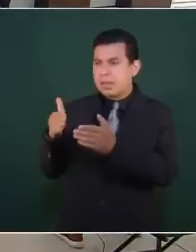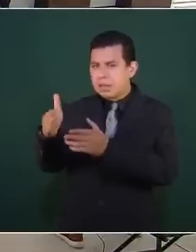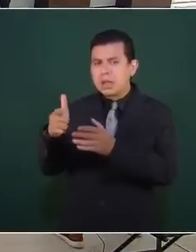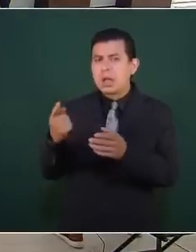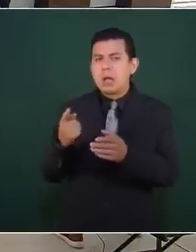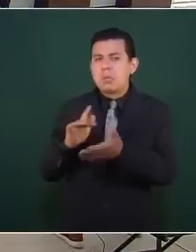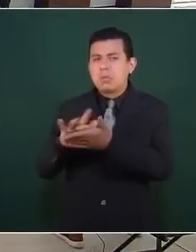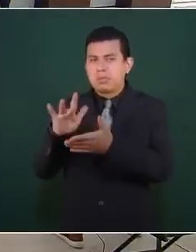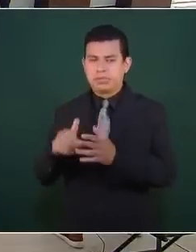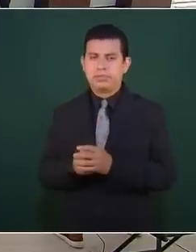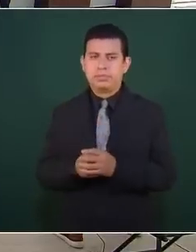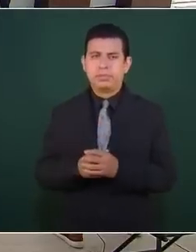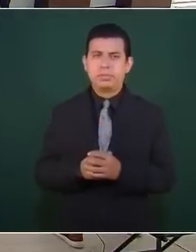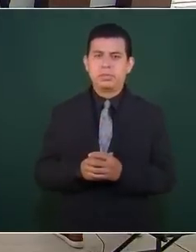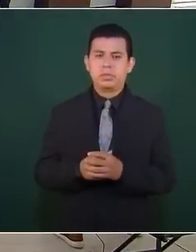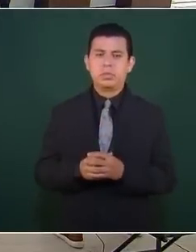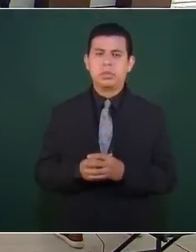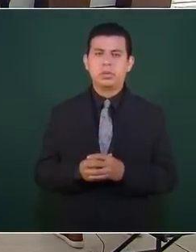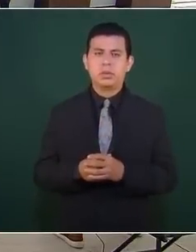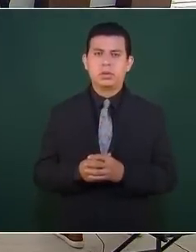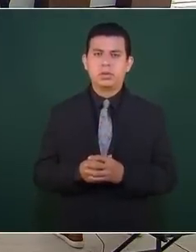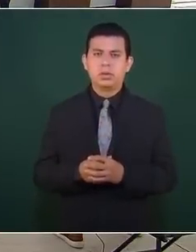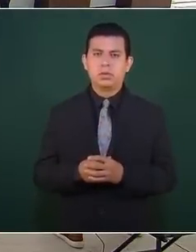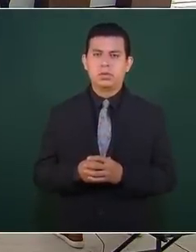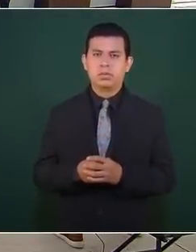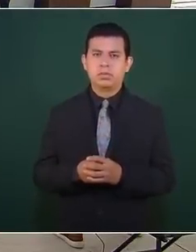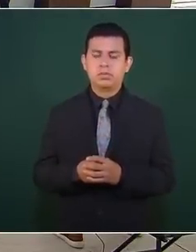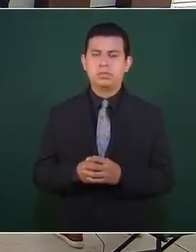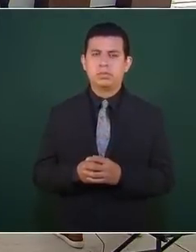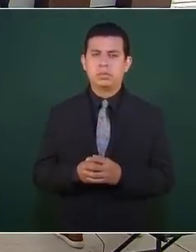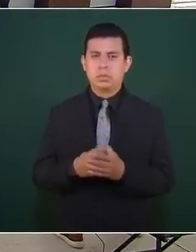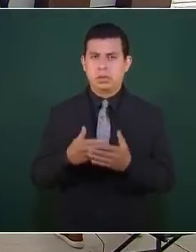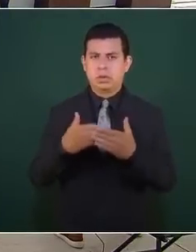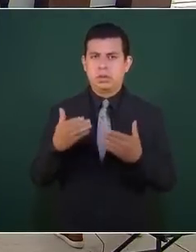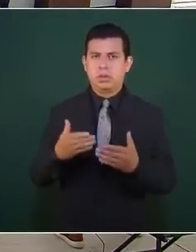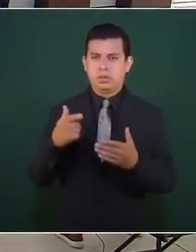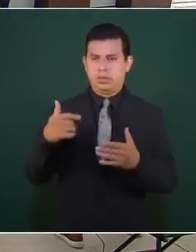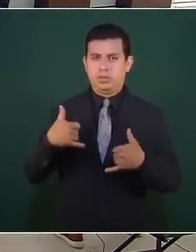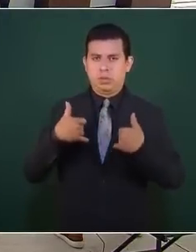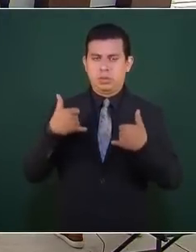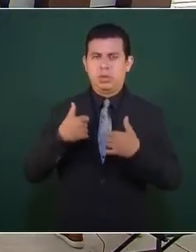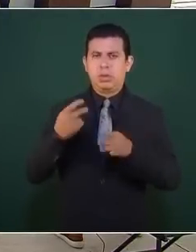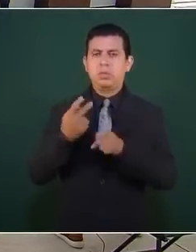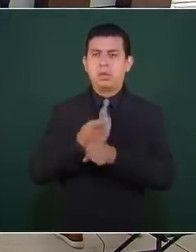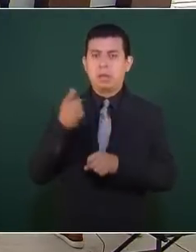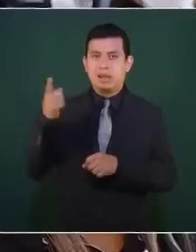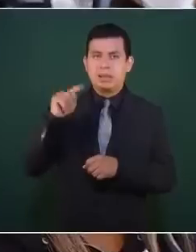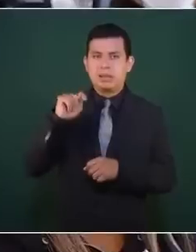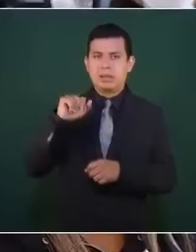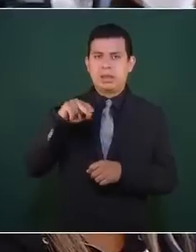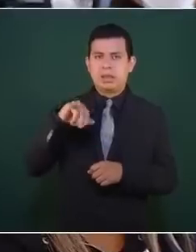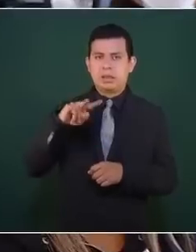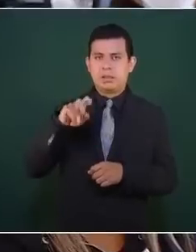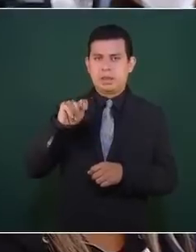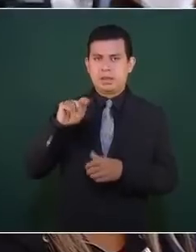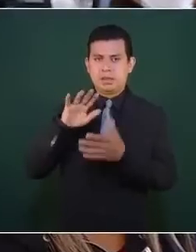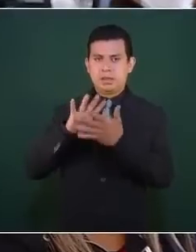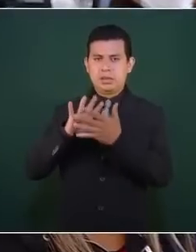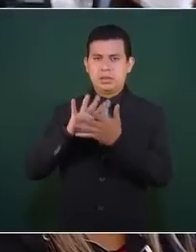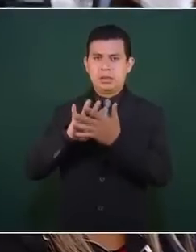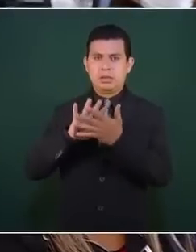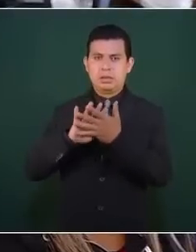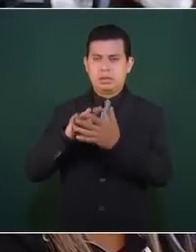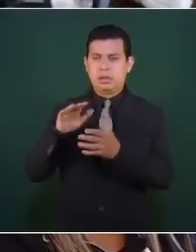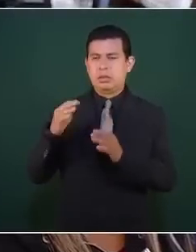que sabemos lo caracteriza, porque hay un caso en el penal de Tanibet, aquí en Oaxaca, en el pedal que se encuentra en el distrito